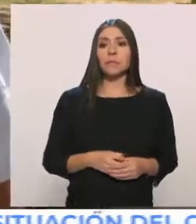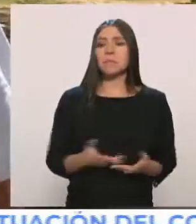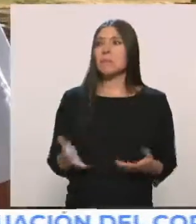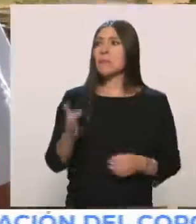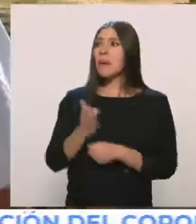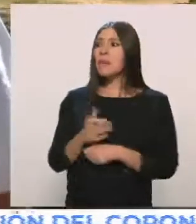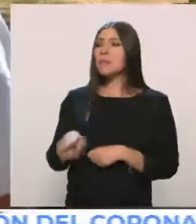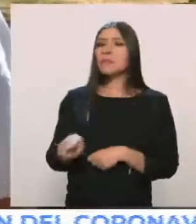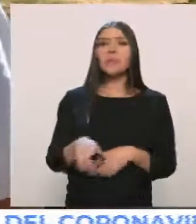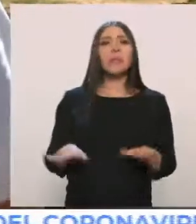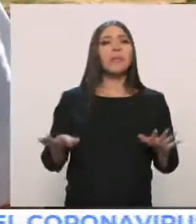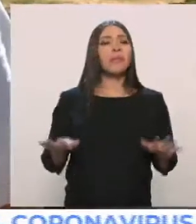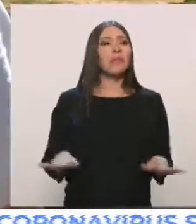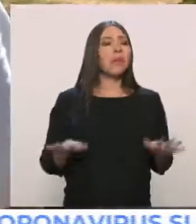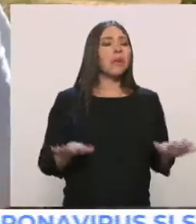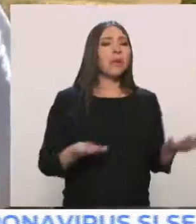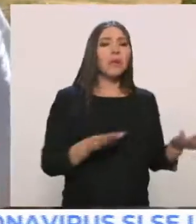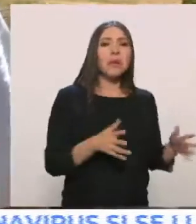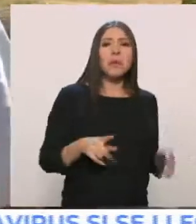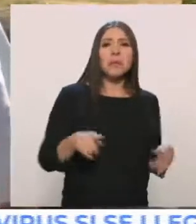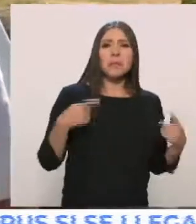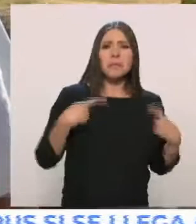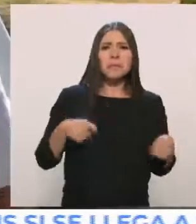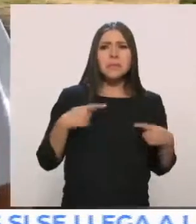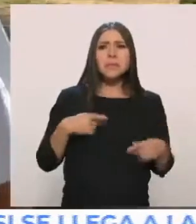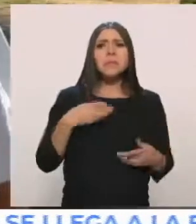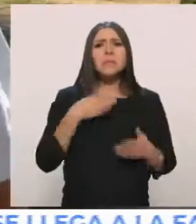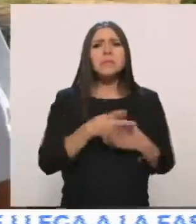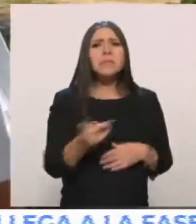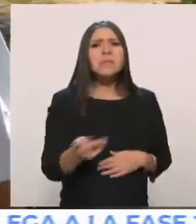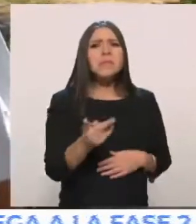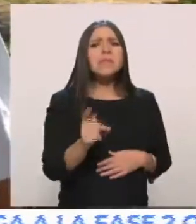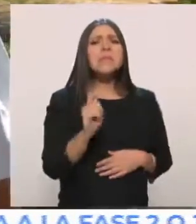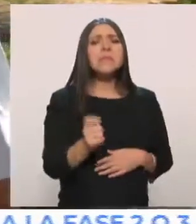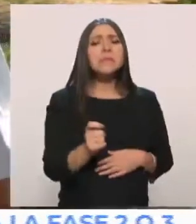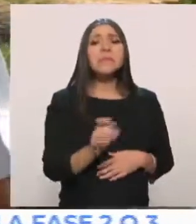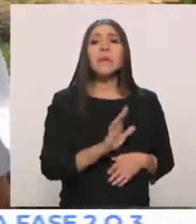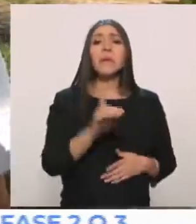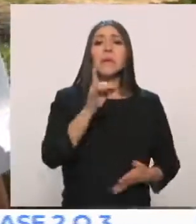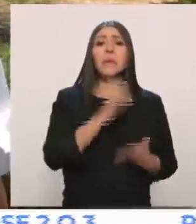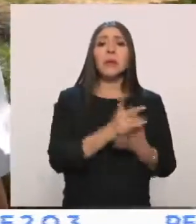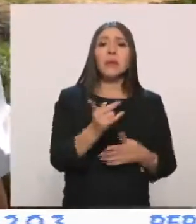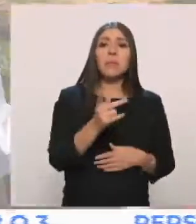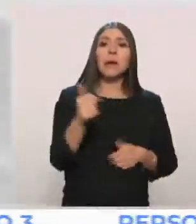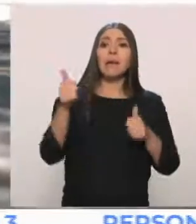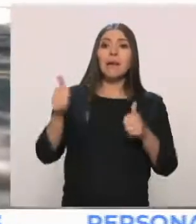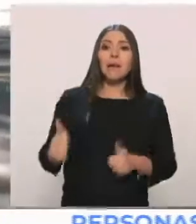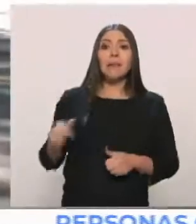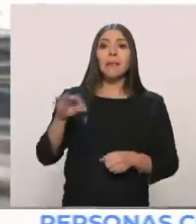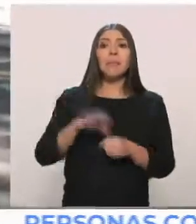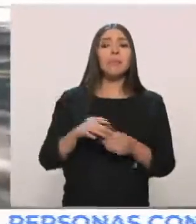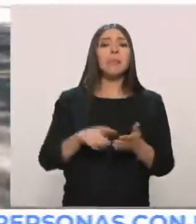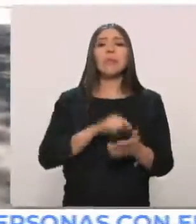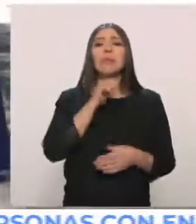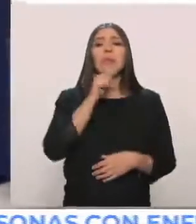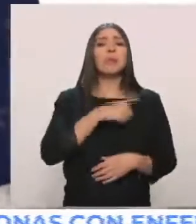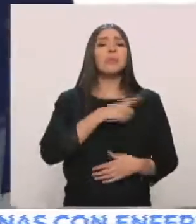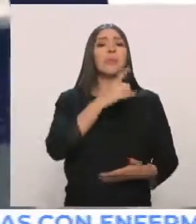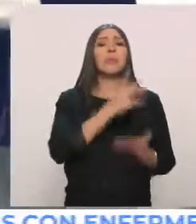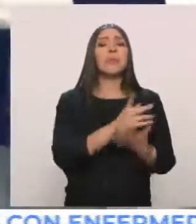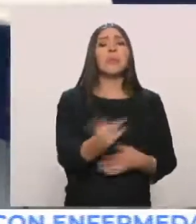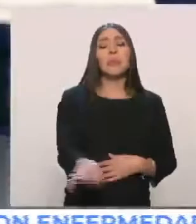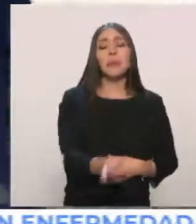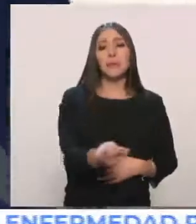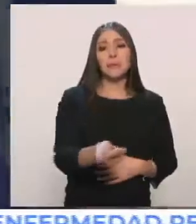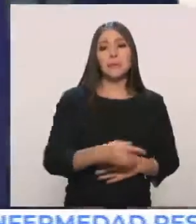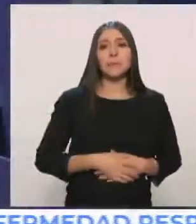sí pregunta, pero nada más se queda preguntando, pero no se queda a votar. También coincidieron en